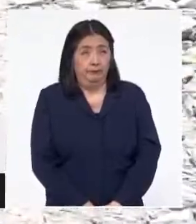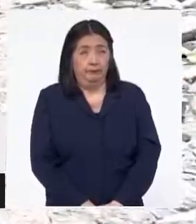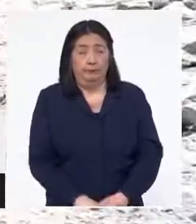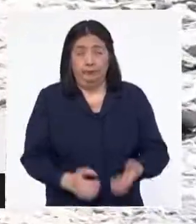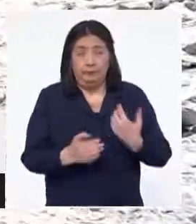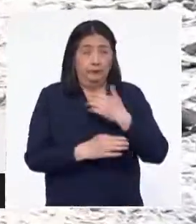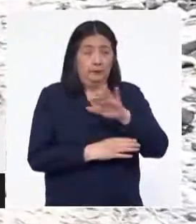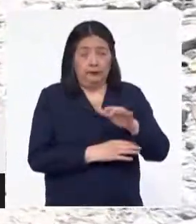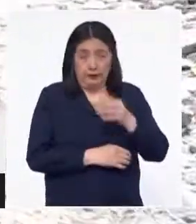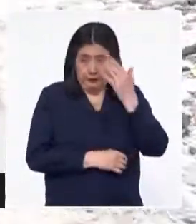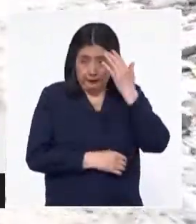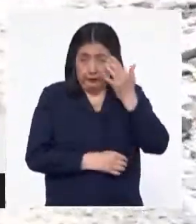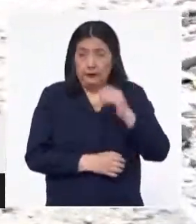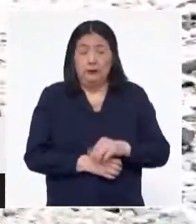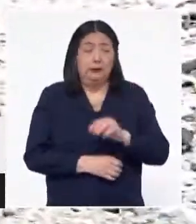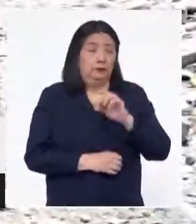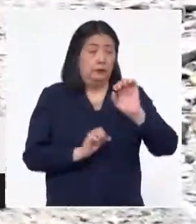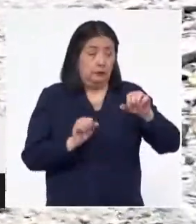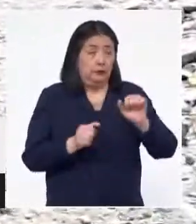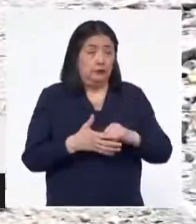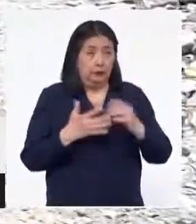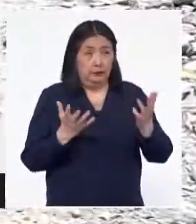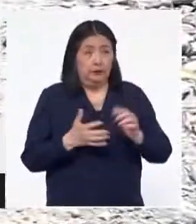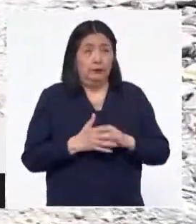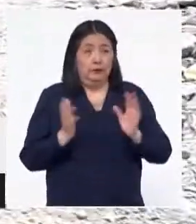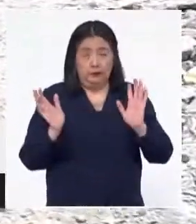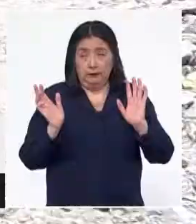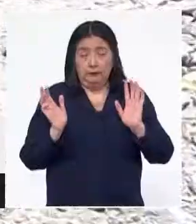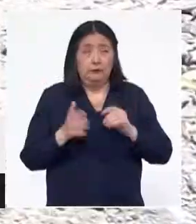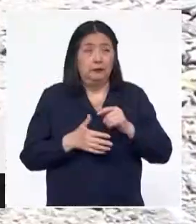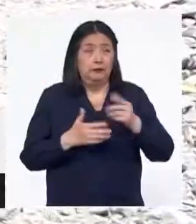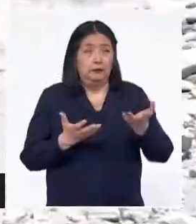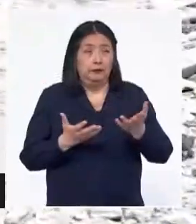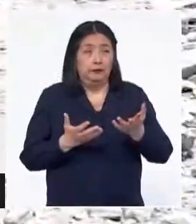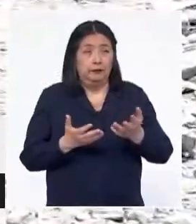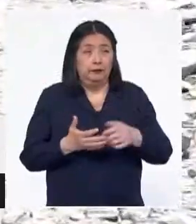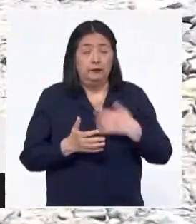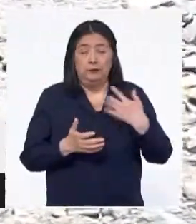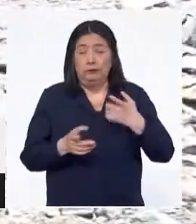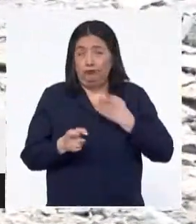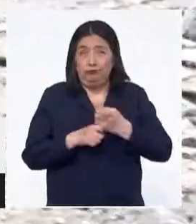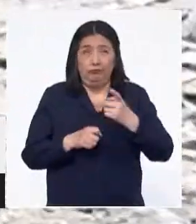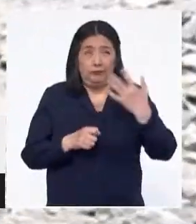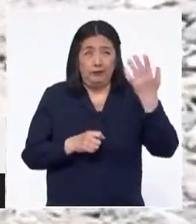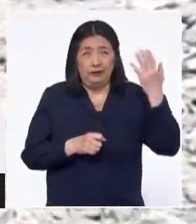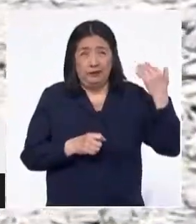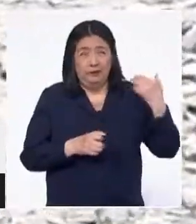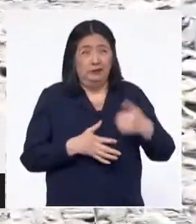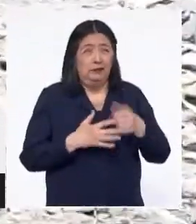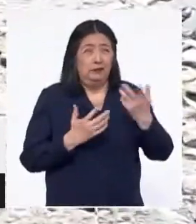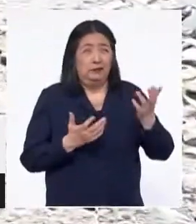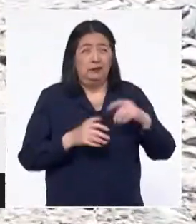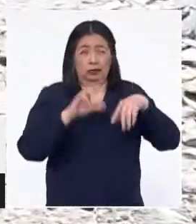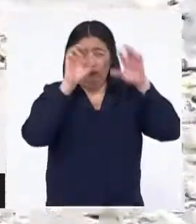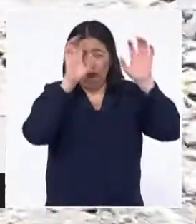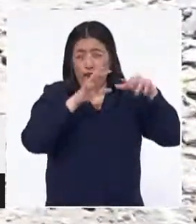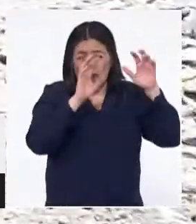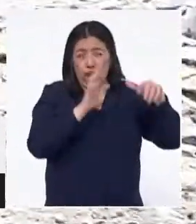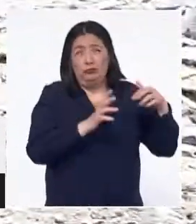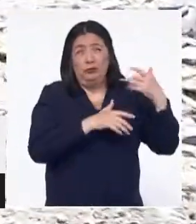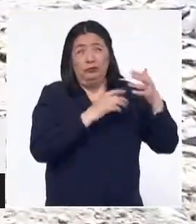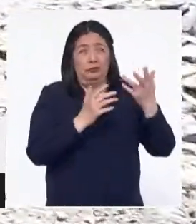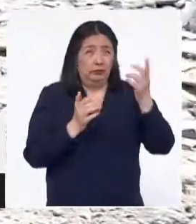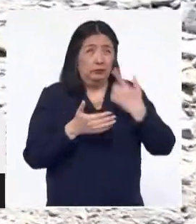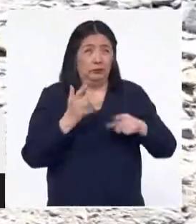Buenas tardes, Maritere. Así es, siguiendo la ruta de la afectación que causó en su momento las intensas precipitaciones y lo que